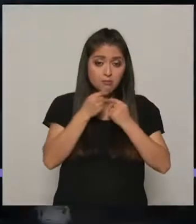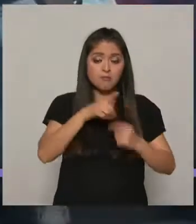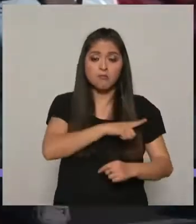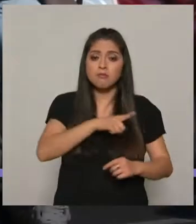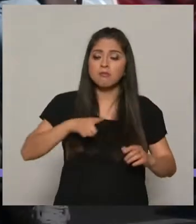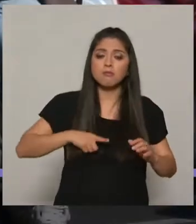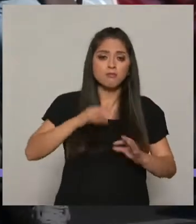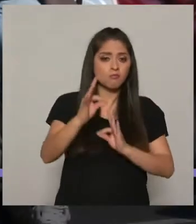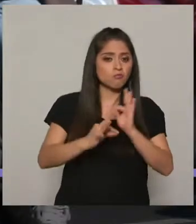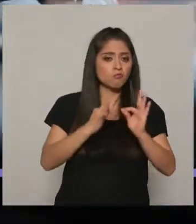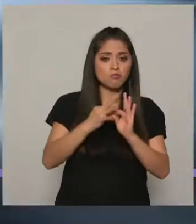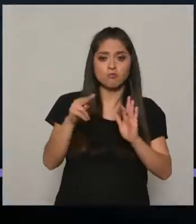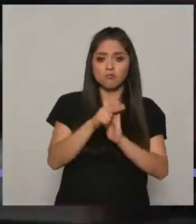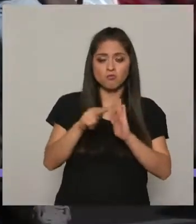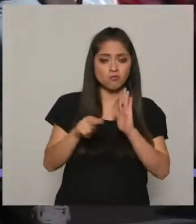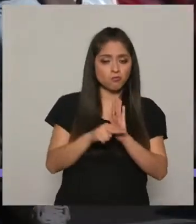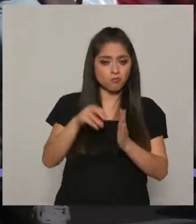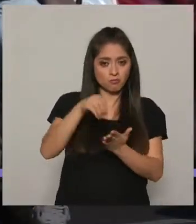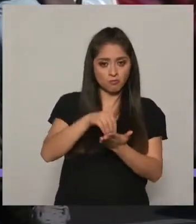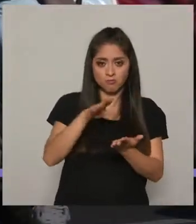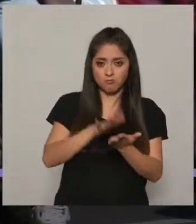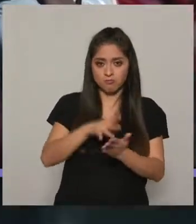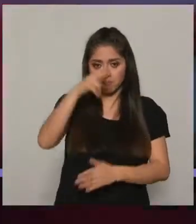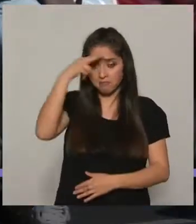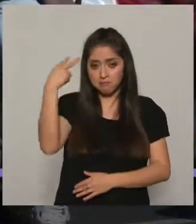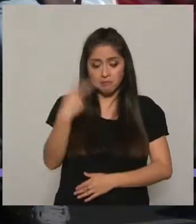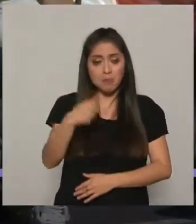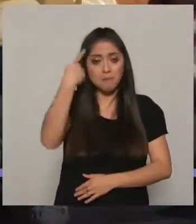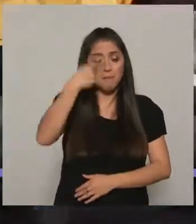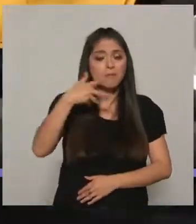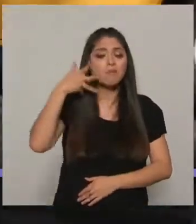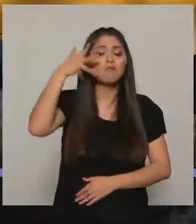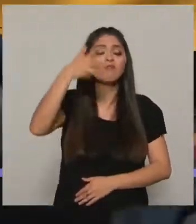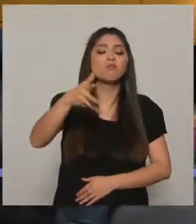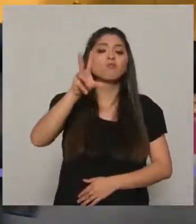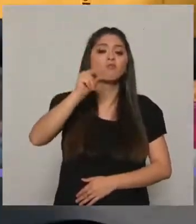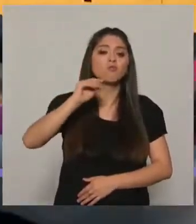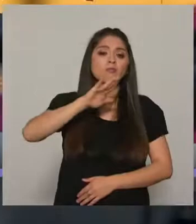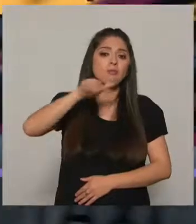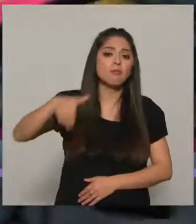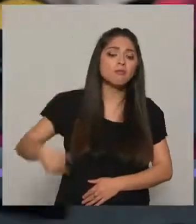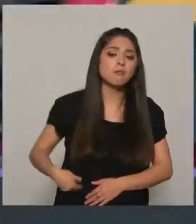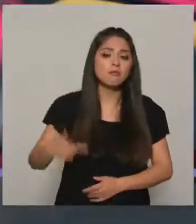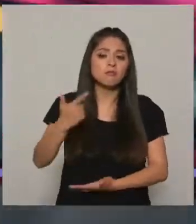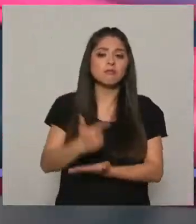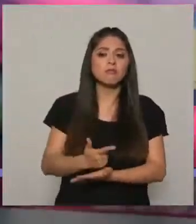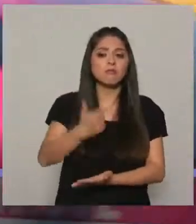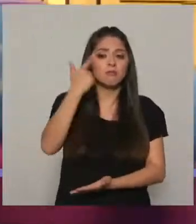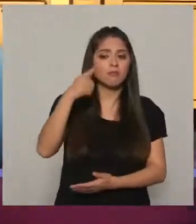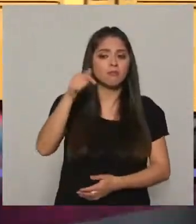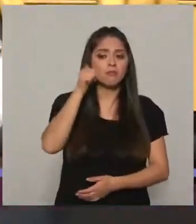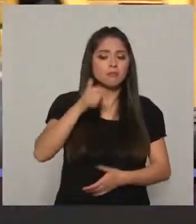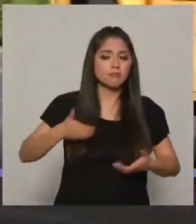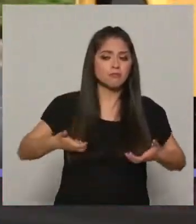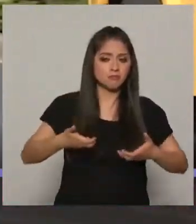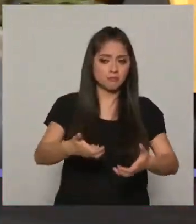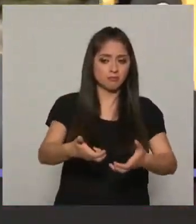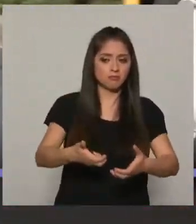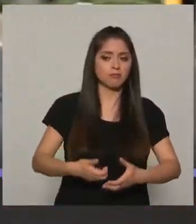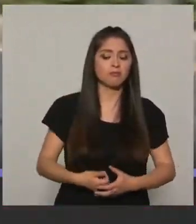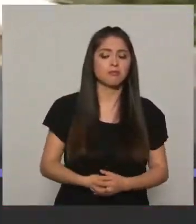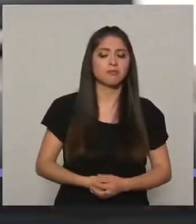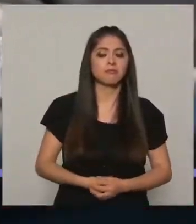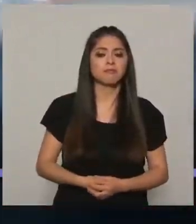es fundamental para poder evitar cualquier tipo de hecho de tránsito de gravedad en la vialidad. No, sin duda, Fernanda, y también, por supuesto,